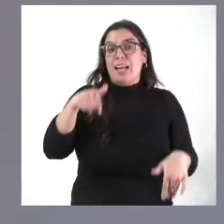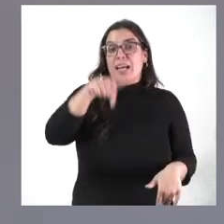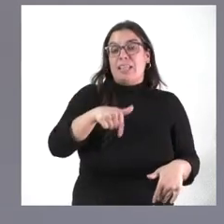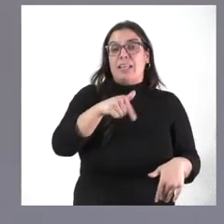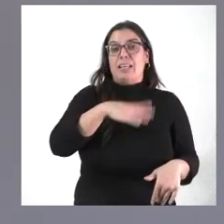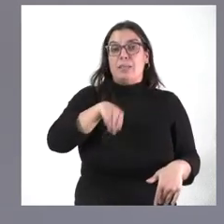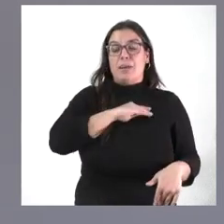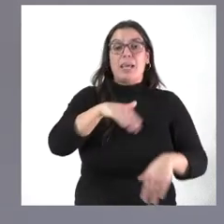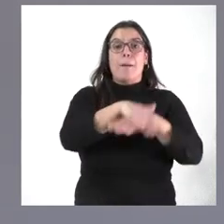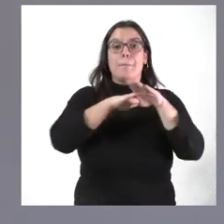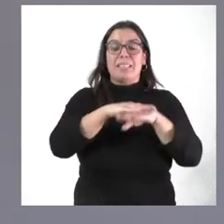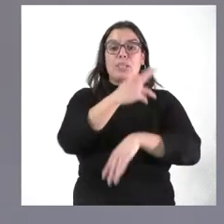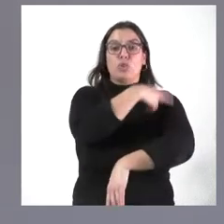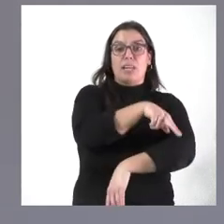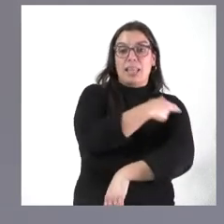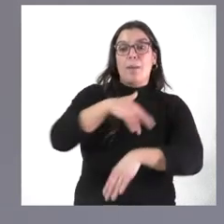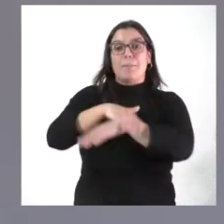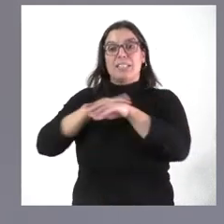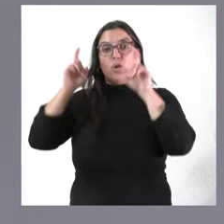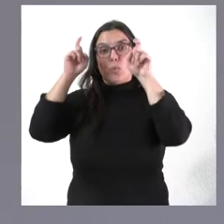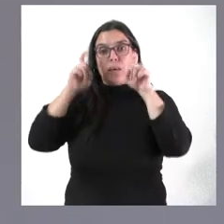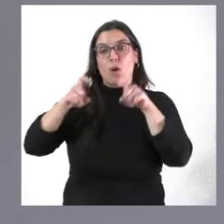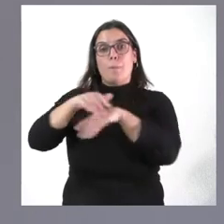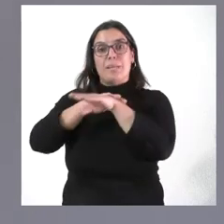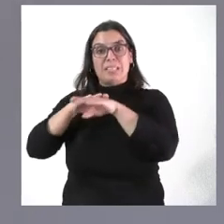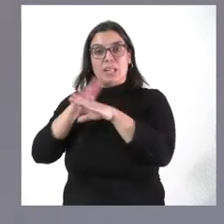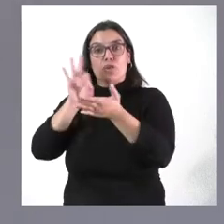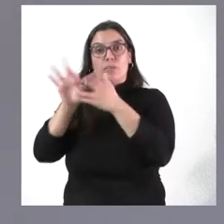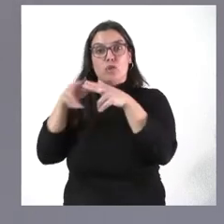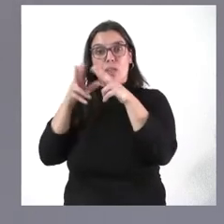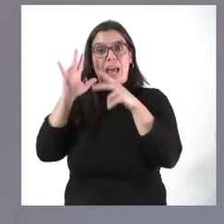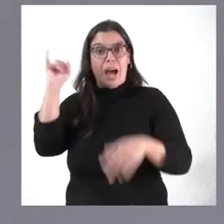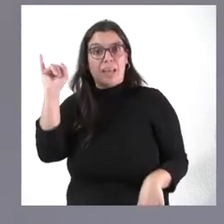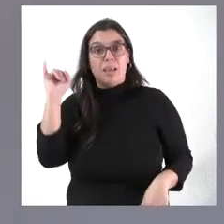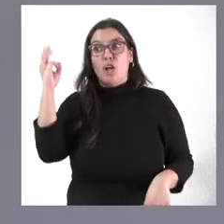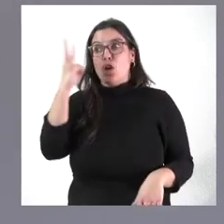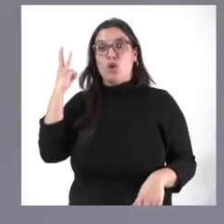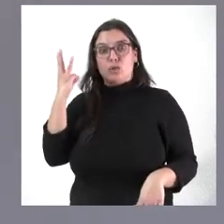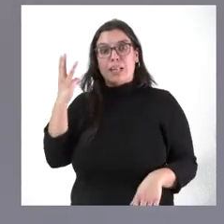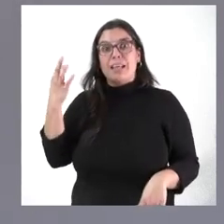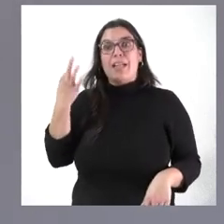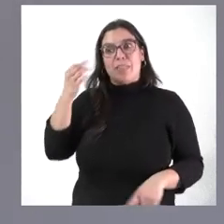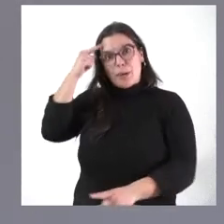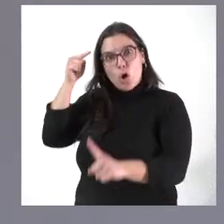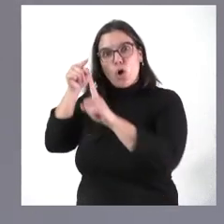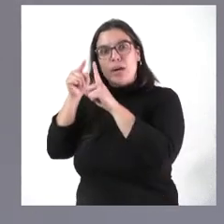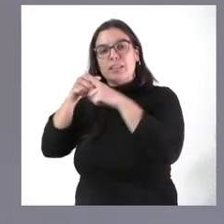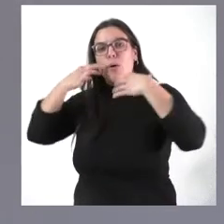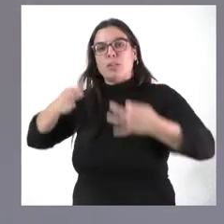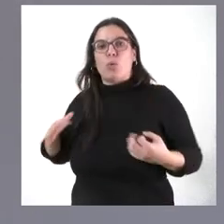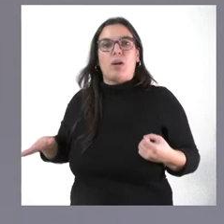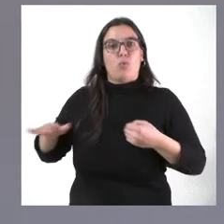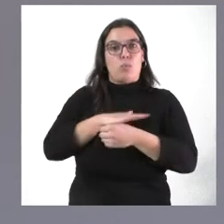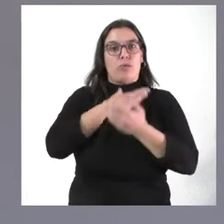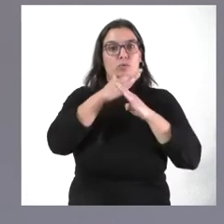Ministerio de sanidad Ministerio de Educación y ministerio ciencias sociales cuyas competencias tendrían que ser estas asegurar la financiación de estos servicios públicos y en materia